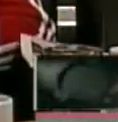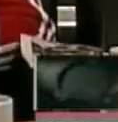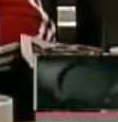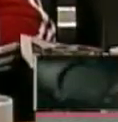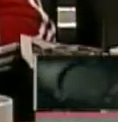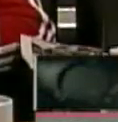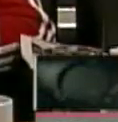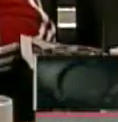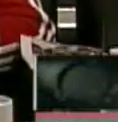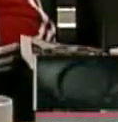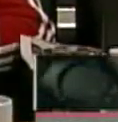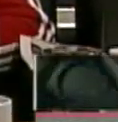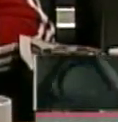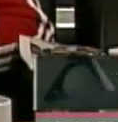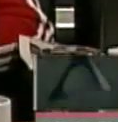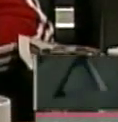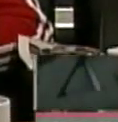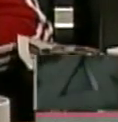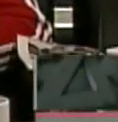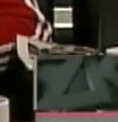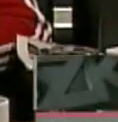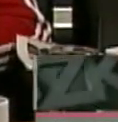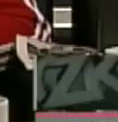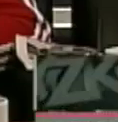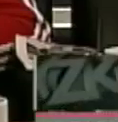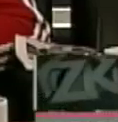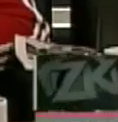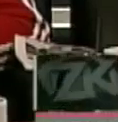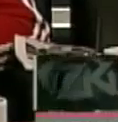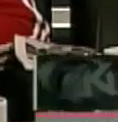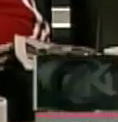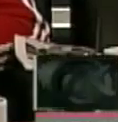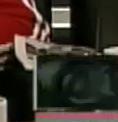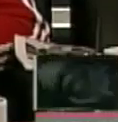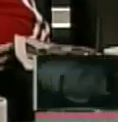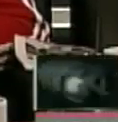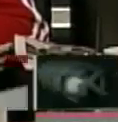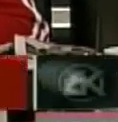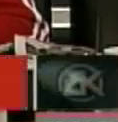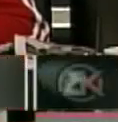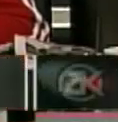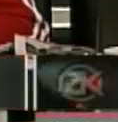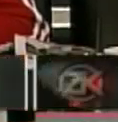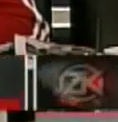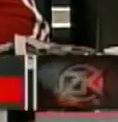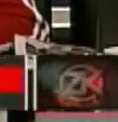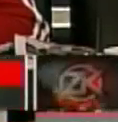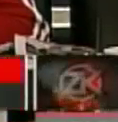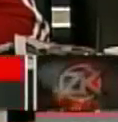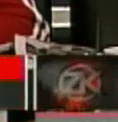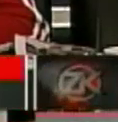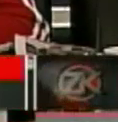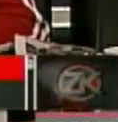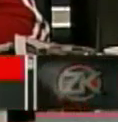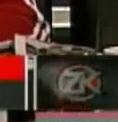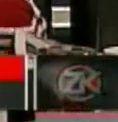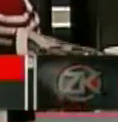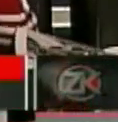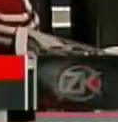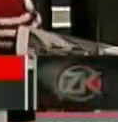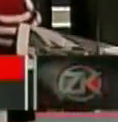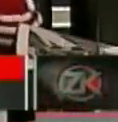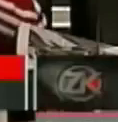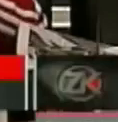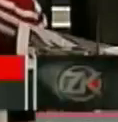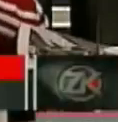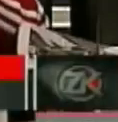Sean todos ustedes bienvenidos y bienvenidas al único programa de la televisión que no especula audiovisualmente, el único programa que es bueno, bonito y barato. Empezamos nosotros con Zurda